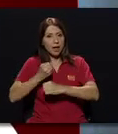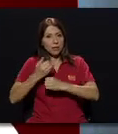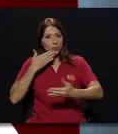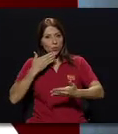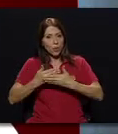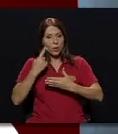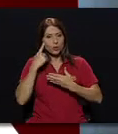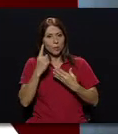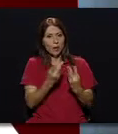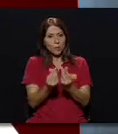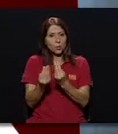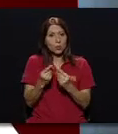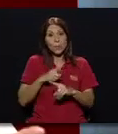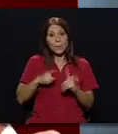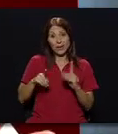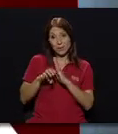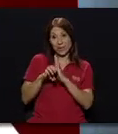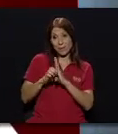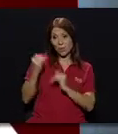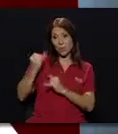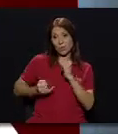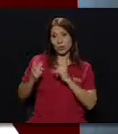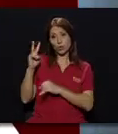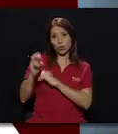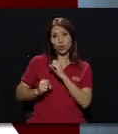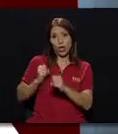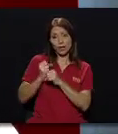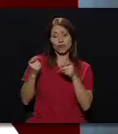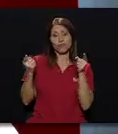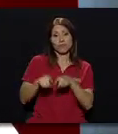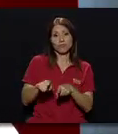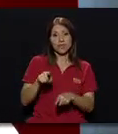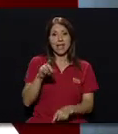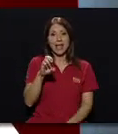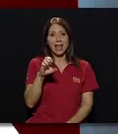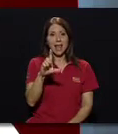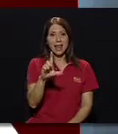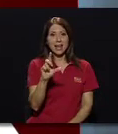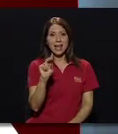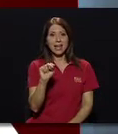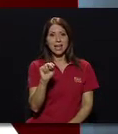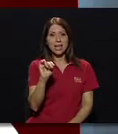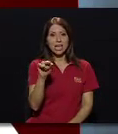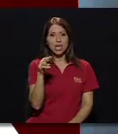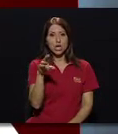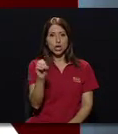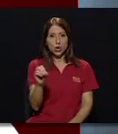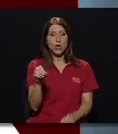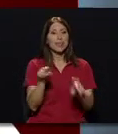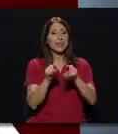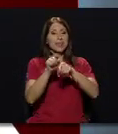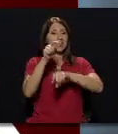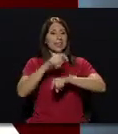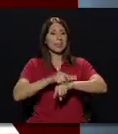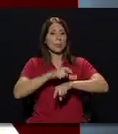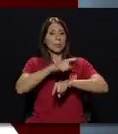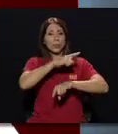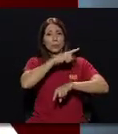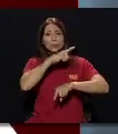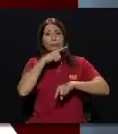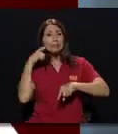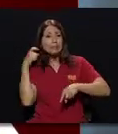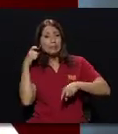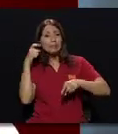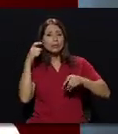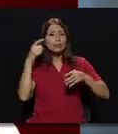producción. Pero bueno, por ejemplo, los últimos dos años que hemos tenido el efecto Niño y sequías muy prolongadas,